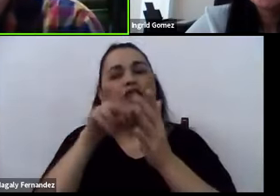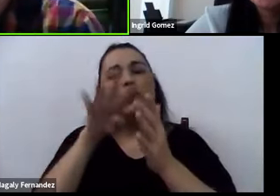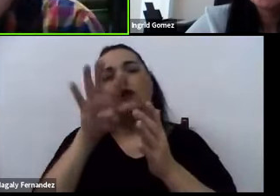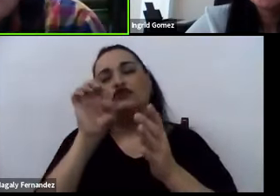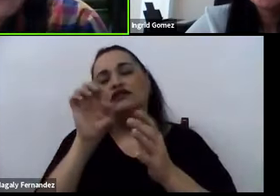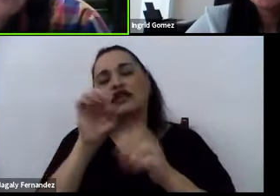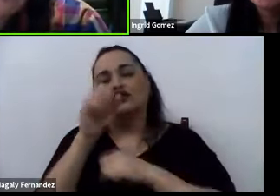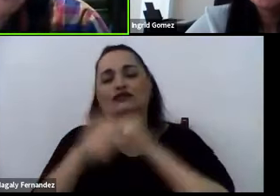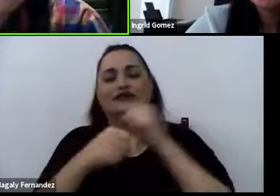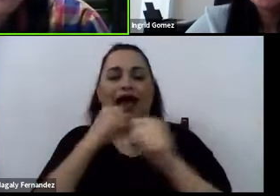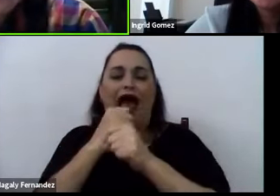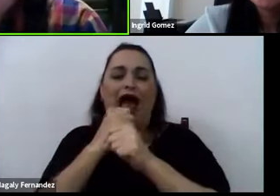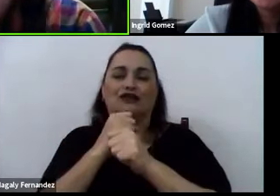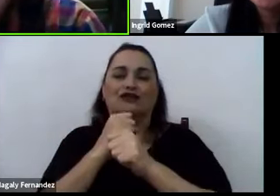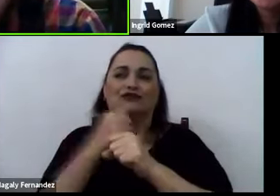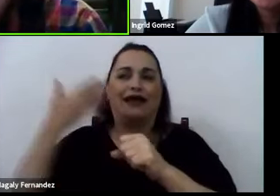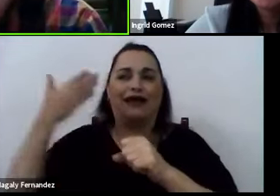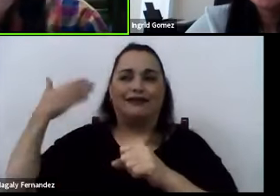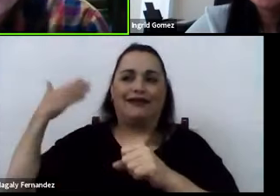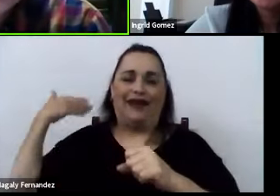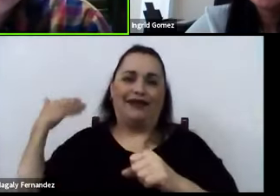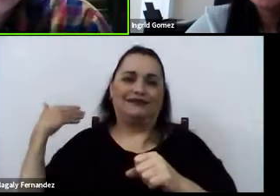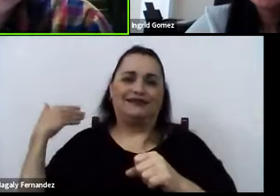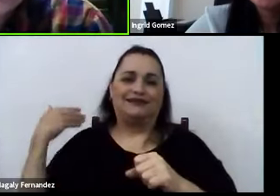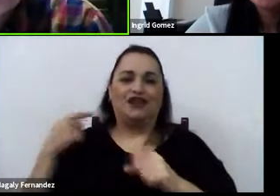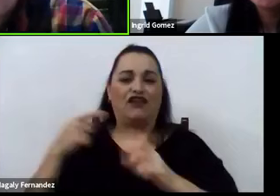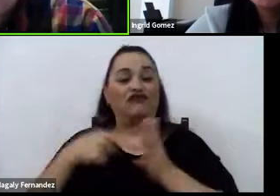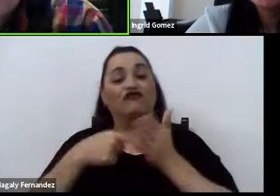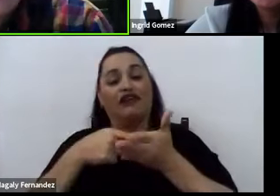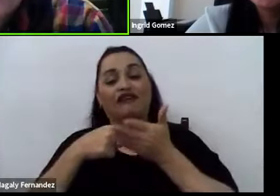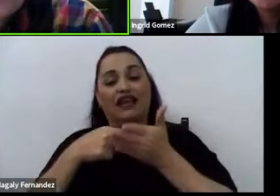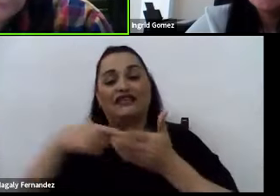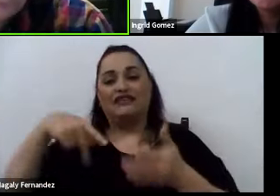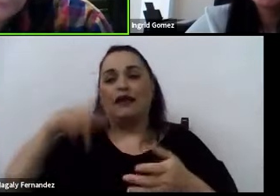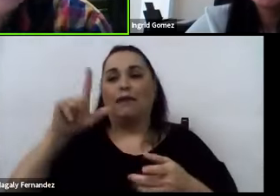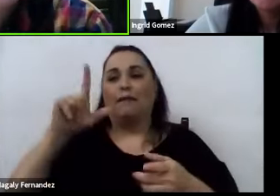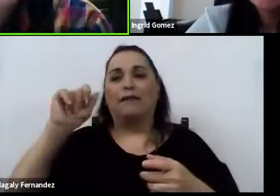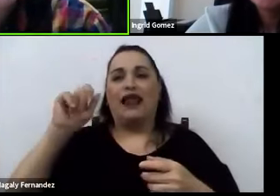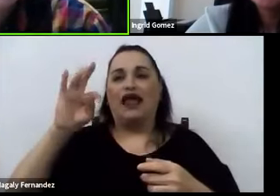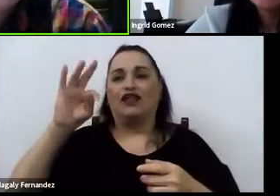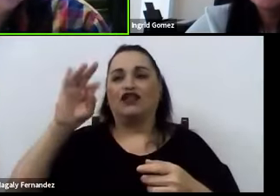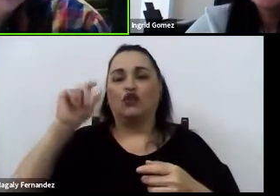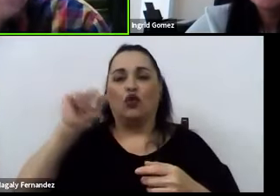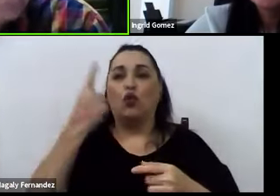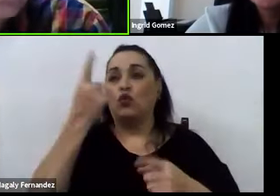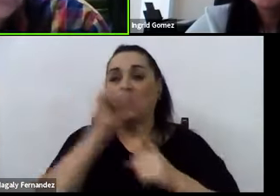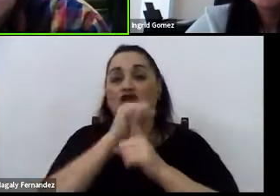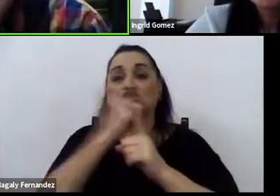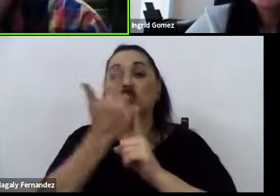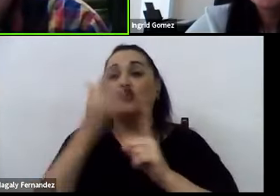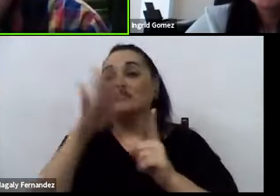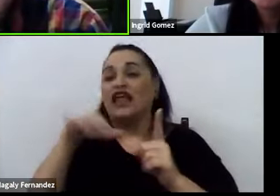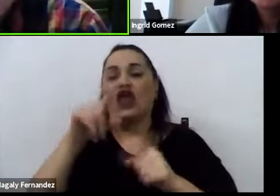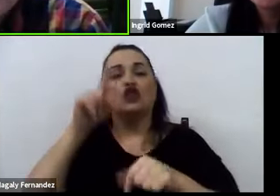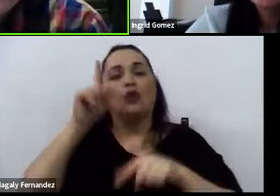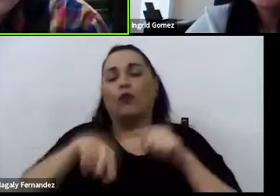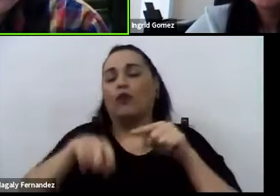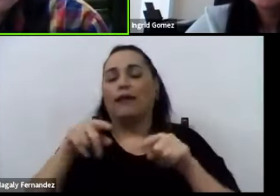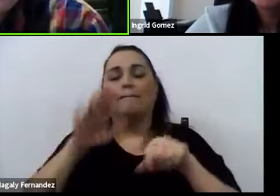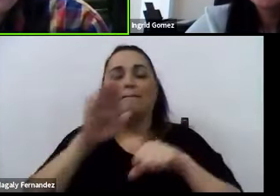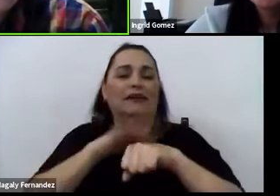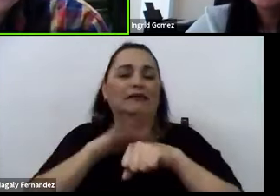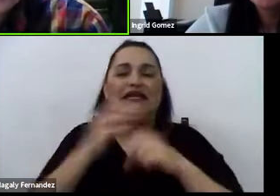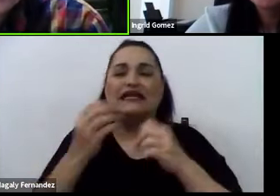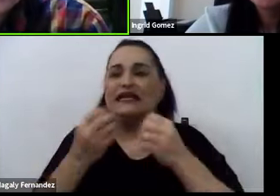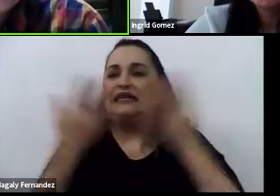atrás a esas referencias de Platón, de que una sociedad no puede permitir tanto el